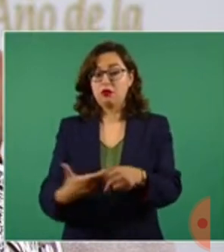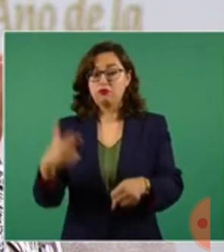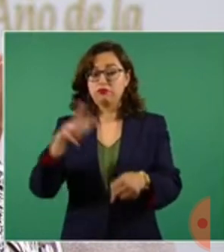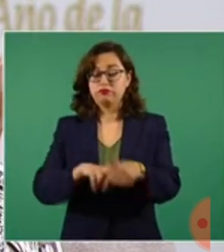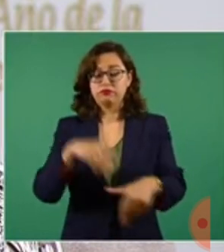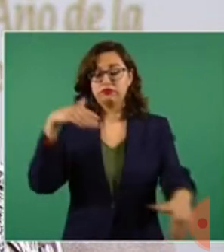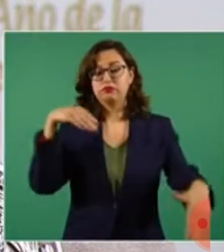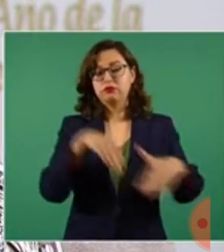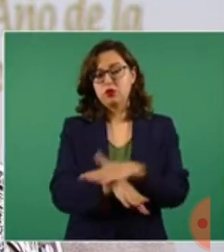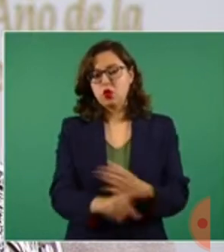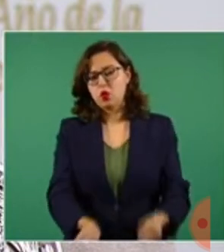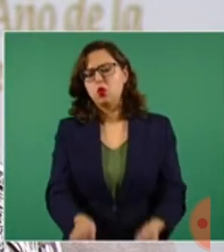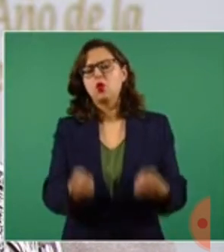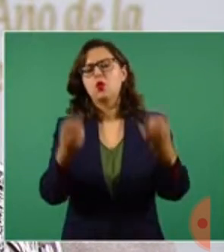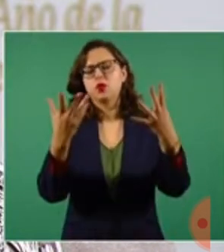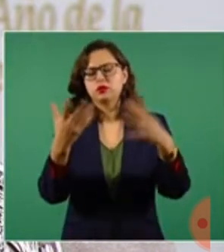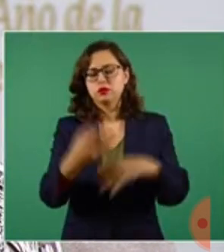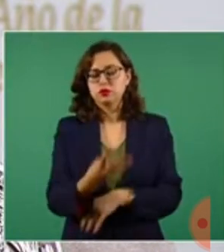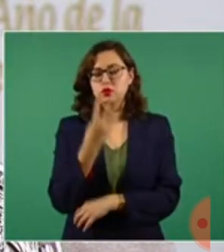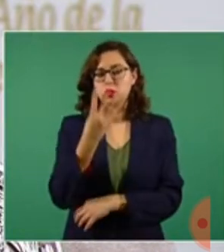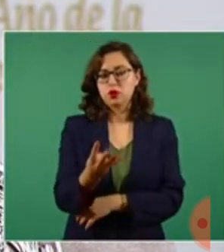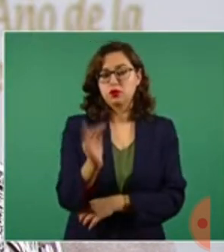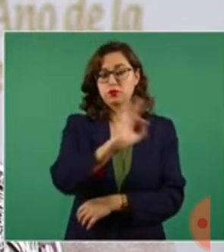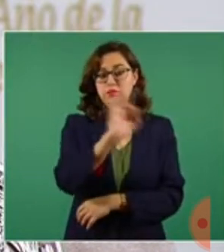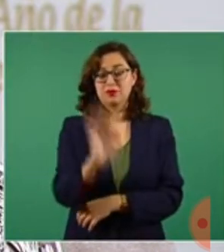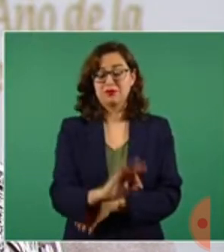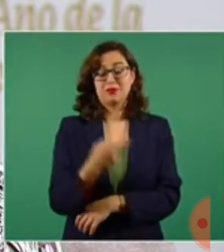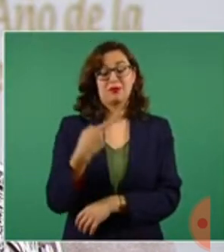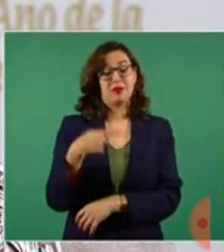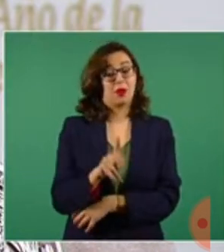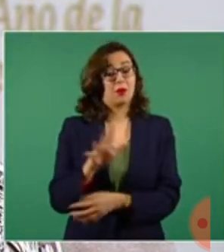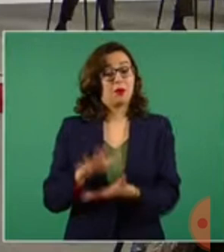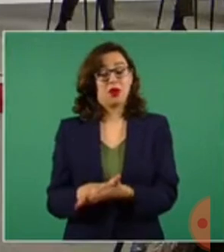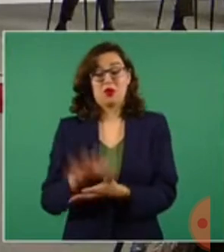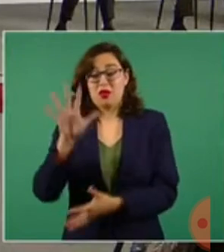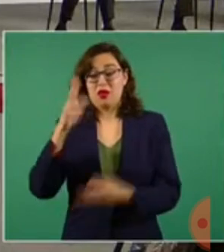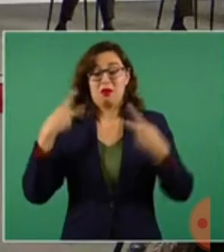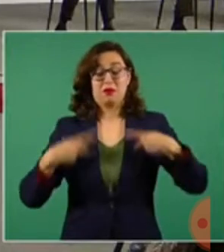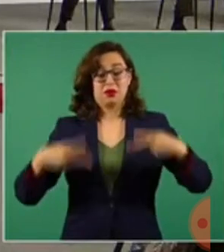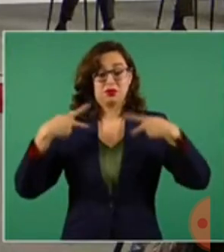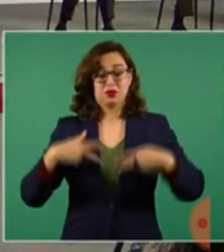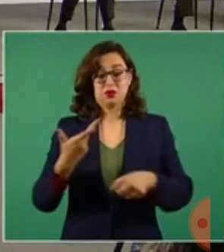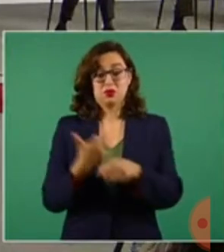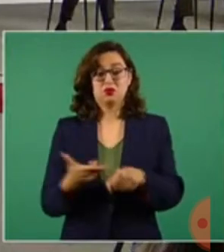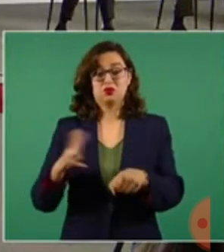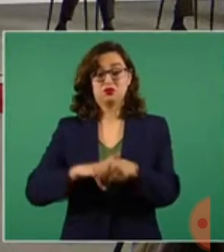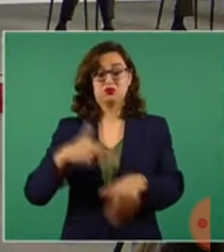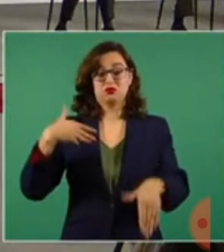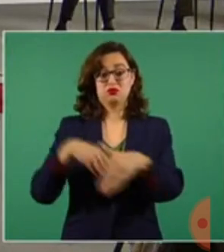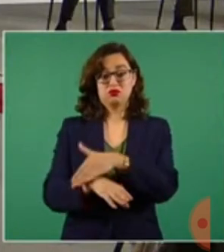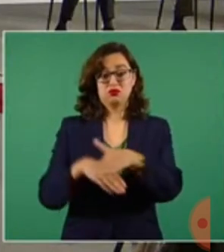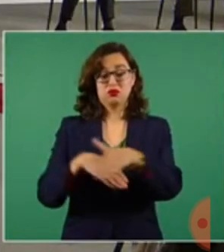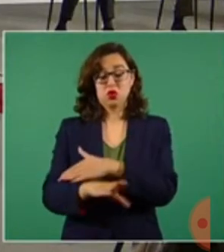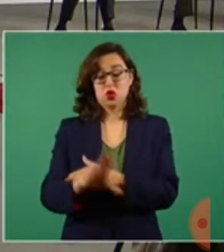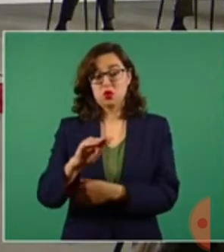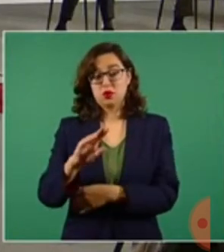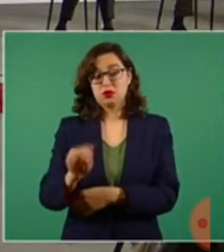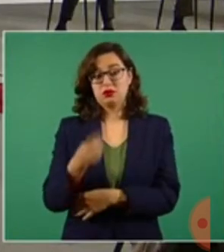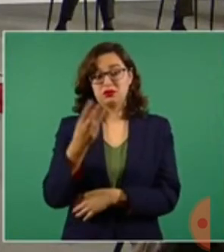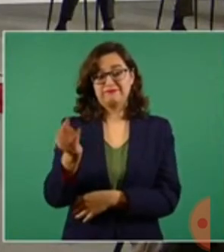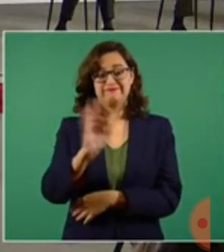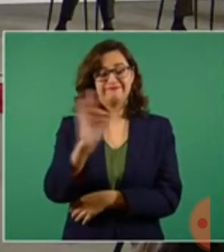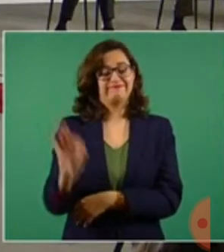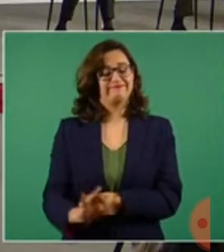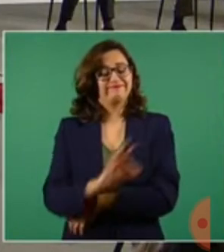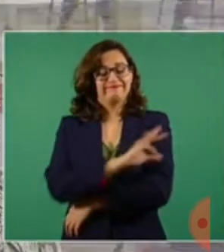sola dosis. Pero la enorme mayoría, 93%, personas que no habían sido vacunadas. Y lo vemos